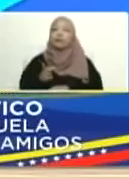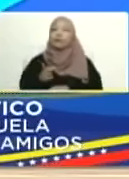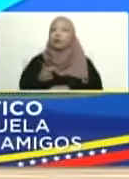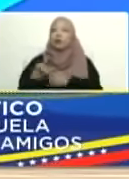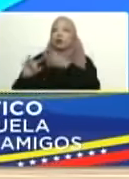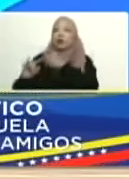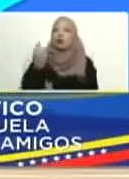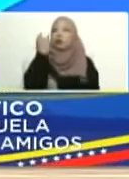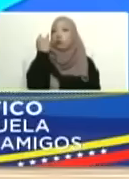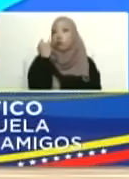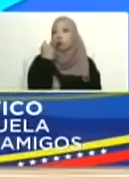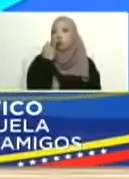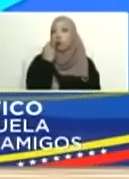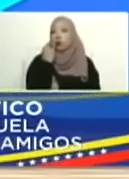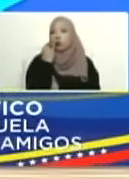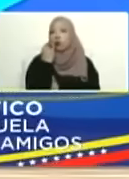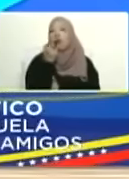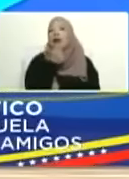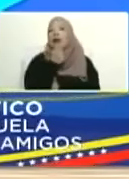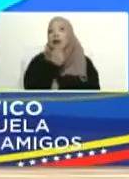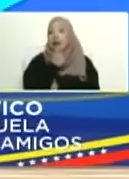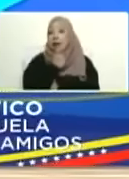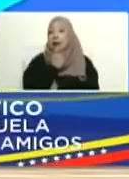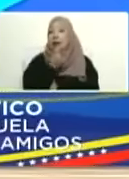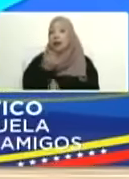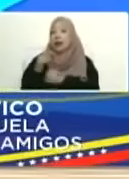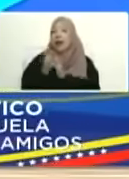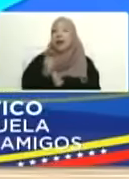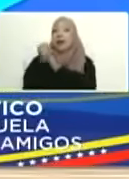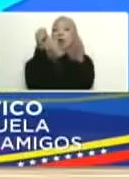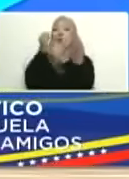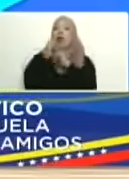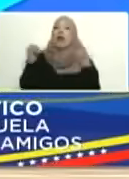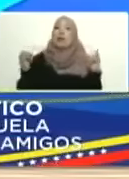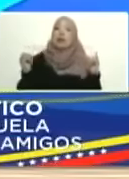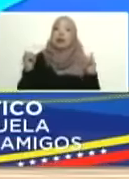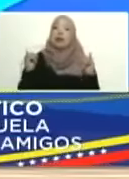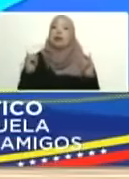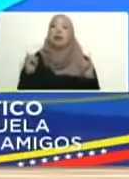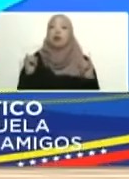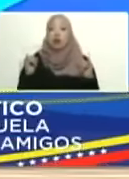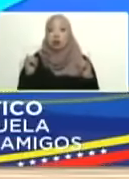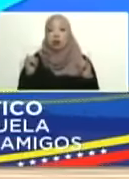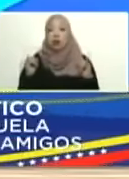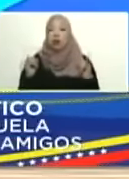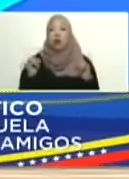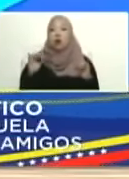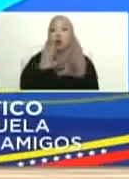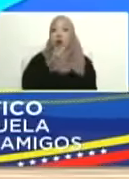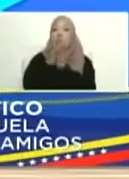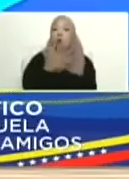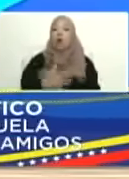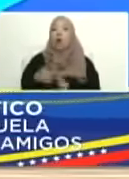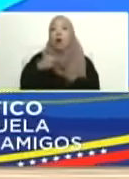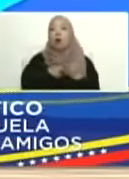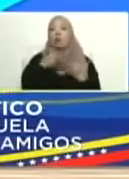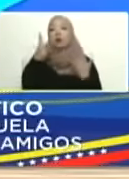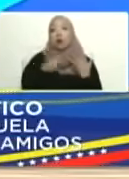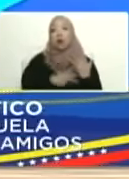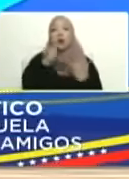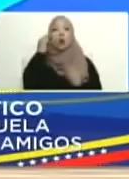Traición de quienes habían sido héroes de la independencia para acabar con el proyecto de Bolívar,